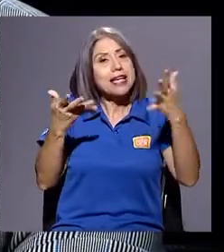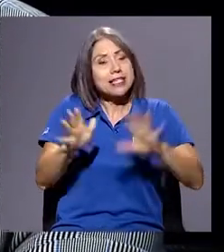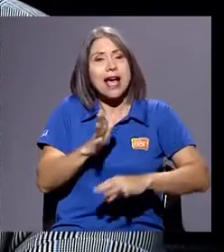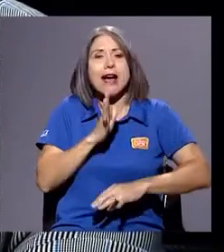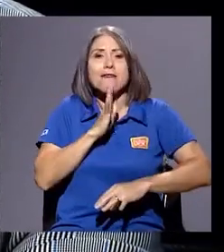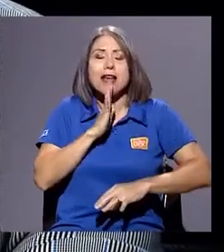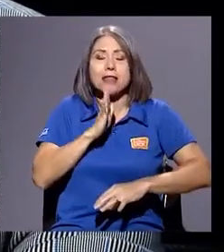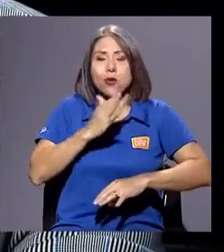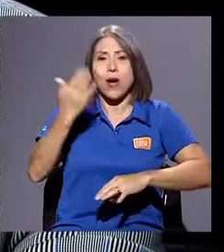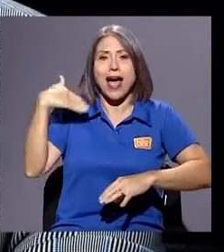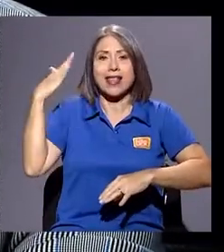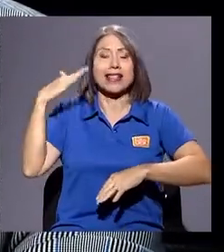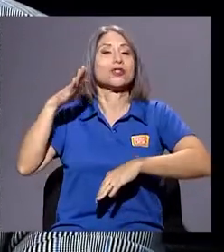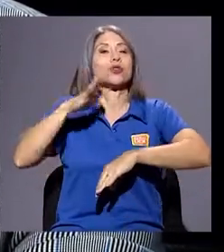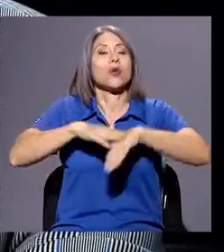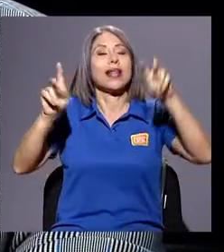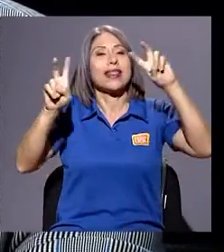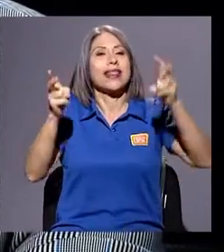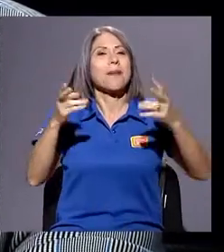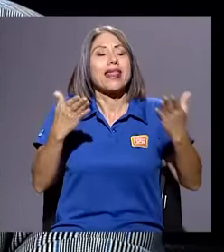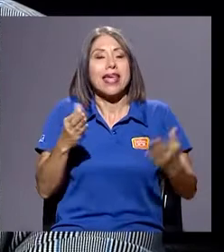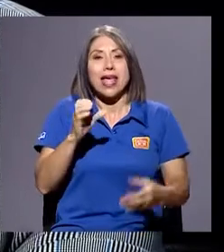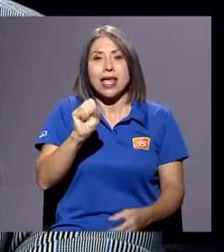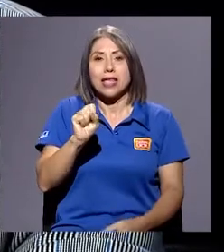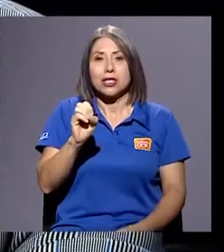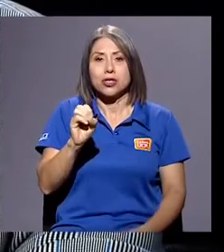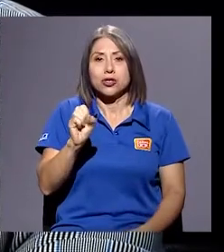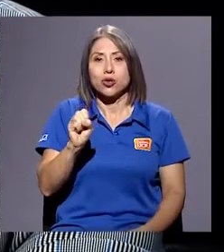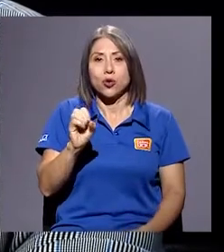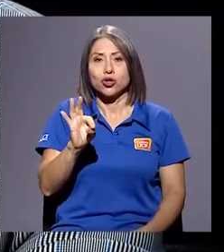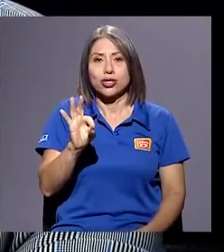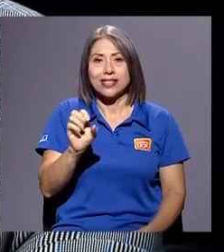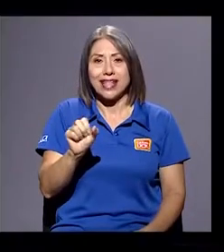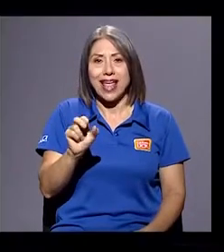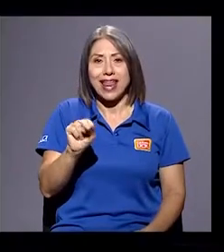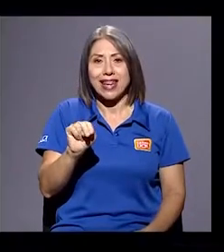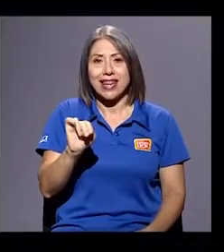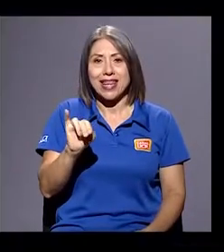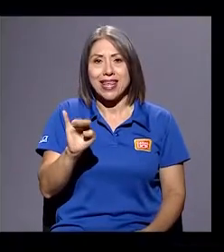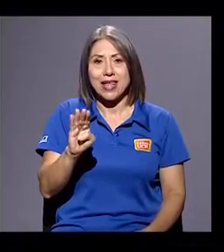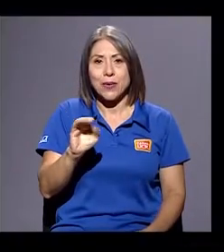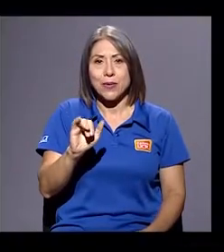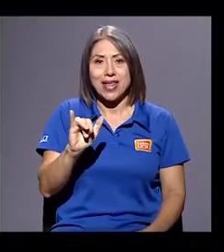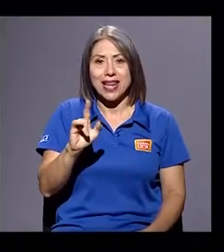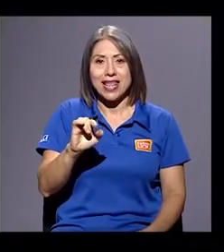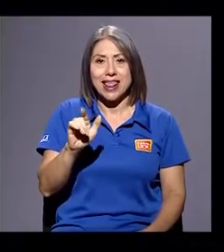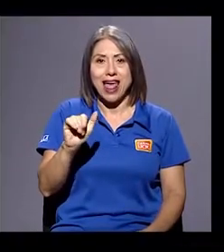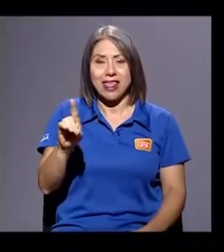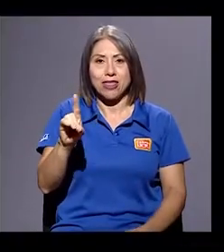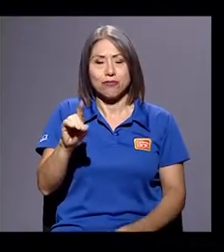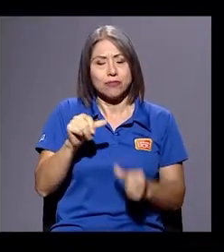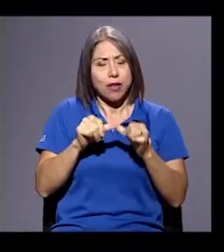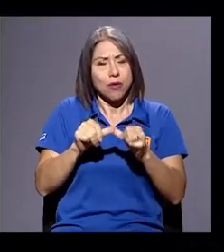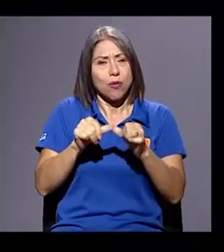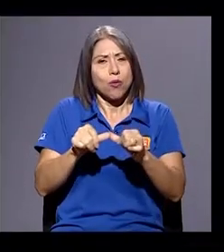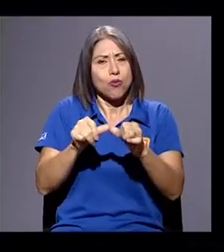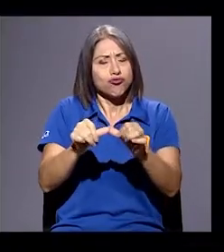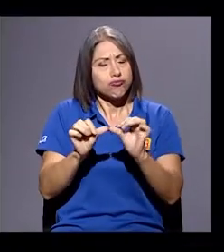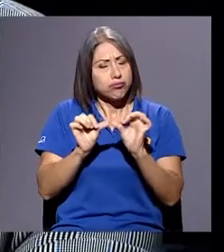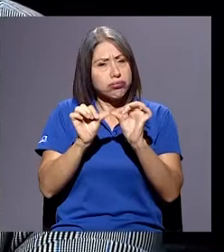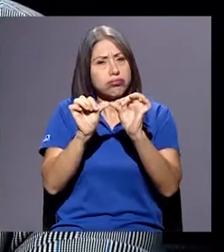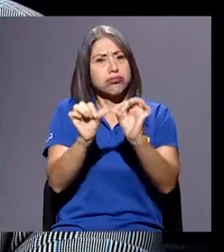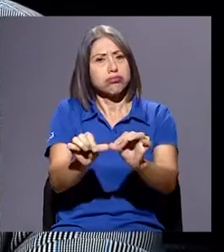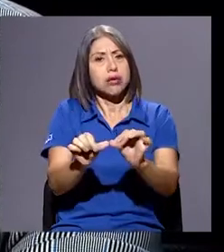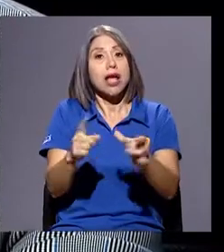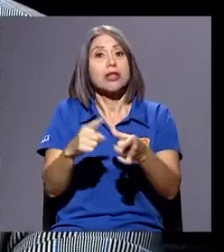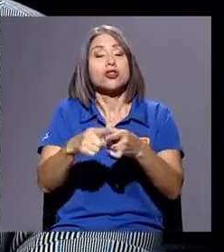la sostenibilidad. Uh-huh. Entonces, tal vez en una de las cosas que sí nos hemos quedado es en volver a darle los instrumentos,